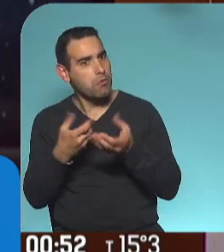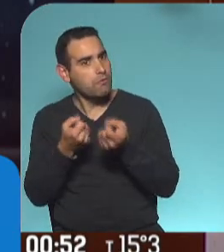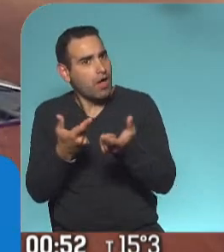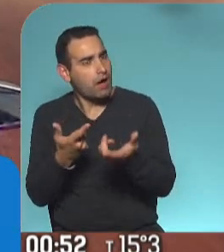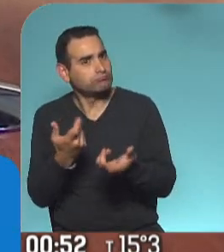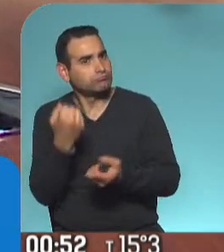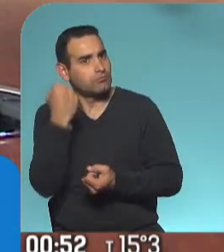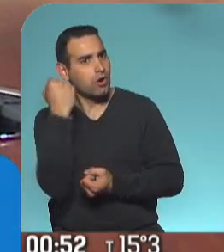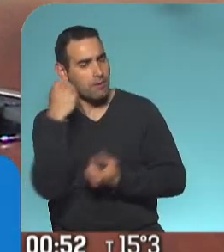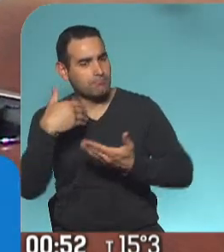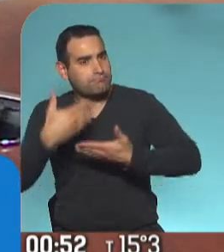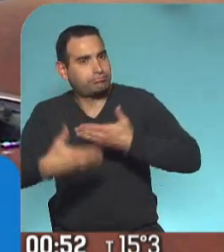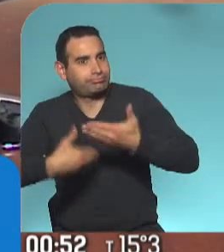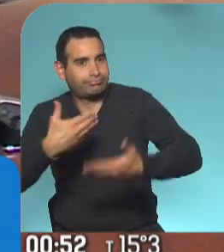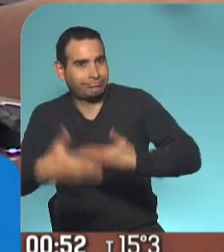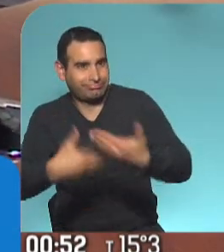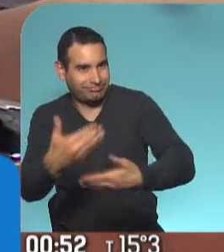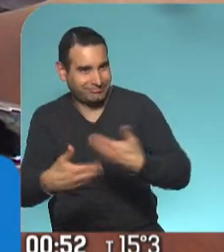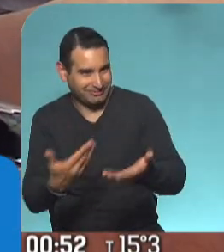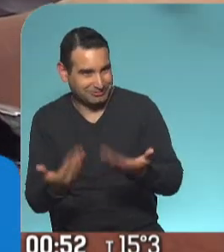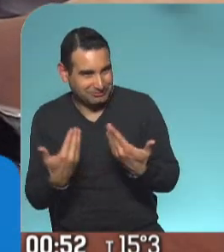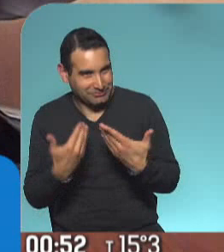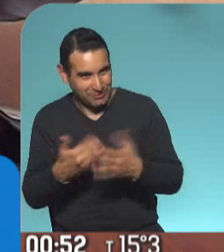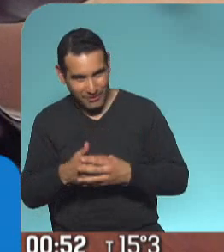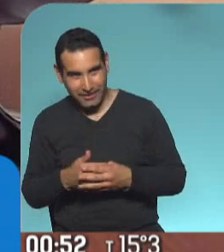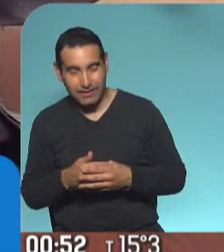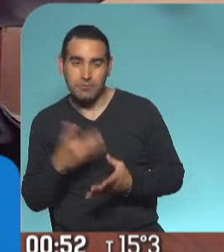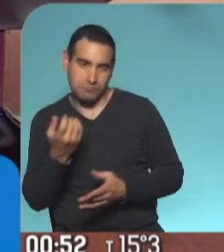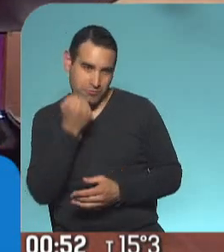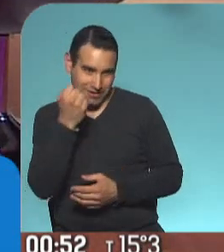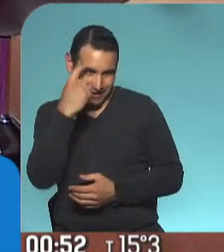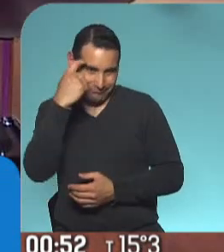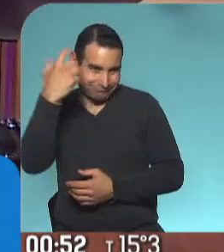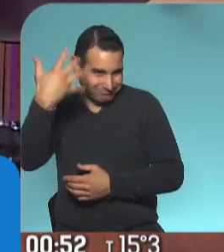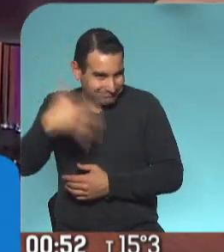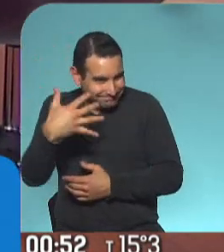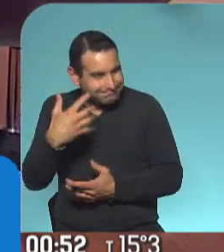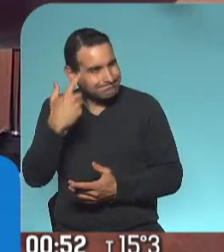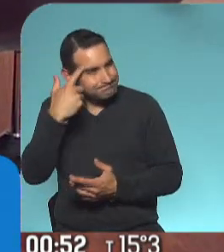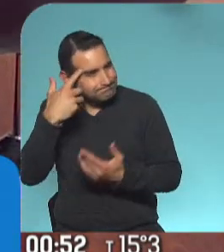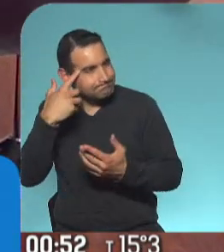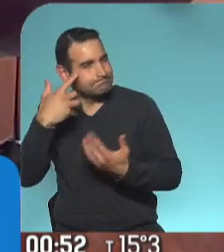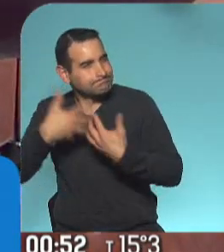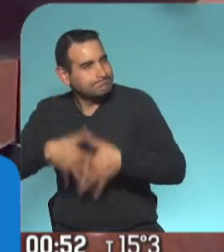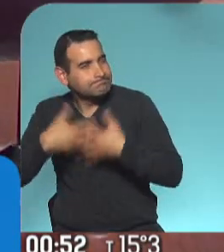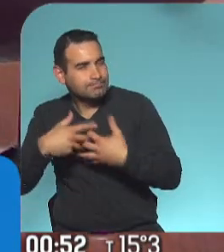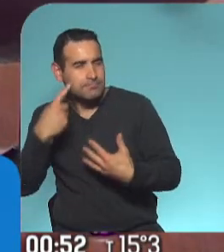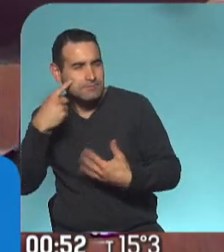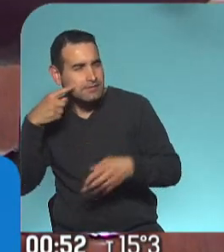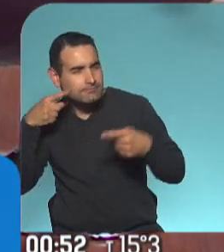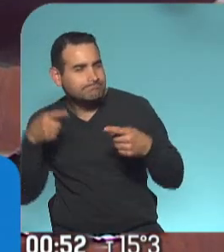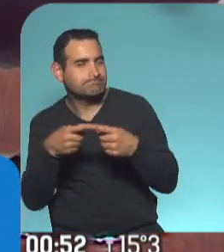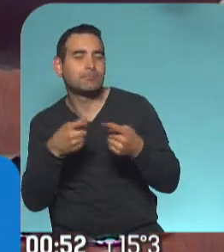es lo que aplicado de manera inteligente y buscando el desarrollo social